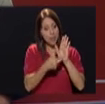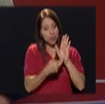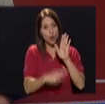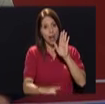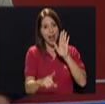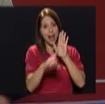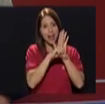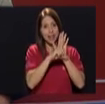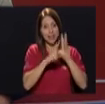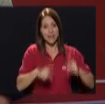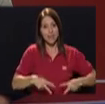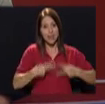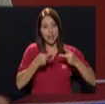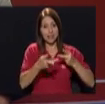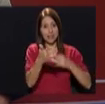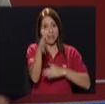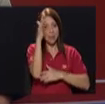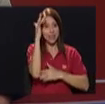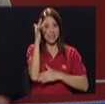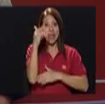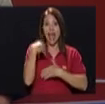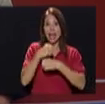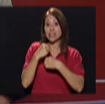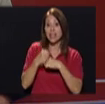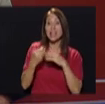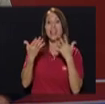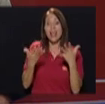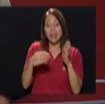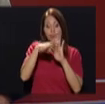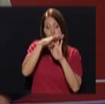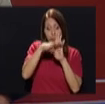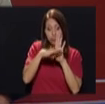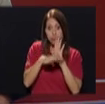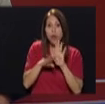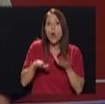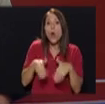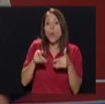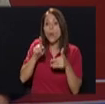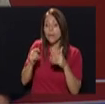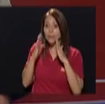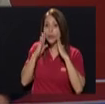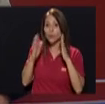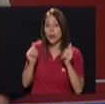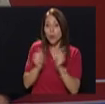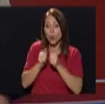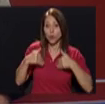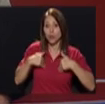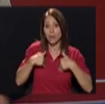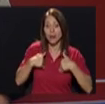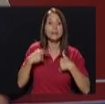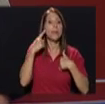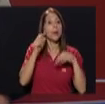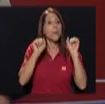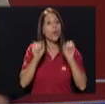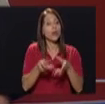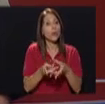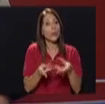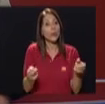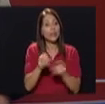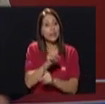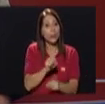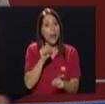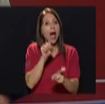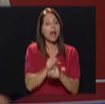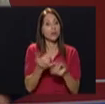silvestre, en generar esos protocolos de actuación con la vida silvestre que nos aboque a resolver situaciones de esa interacción que se